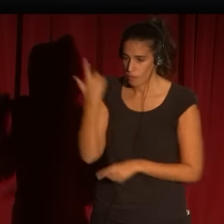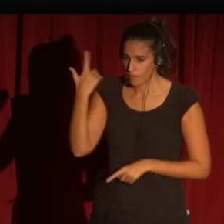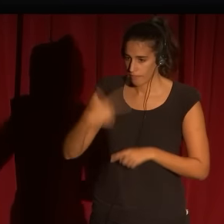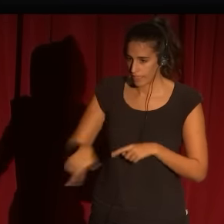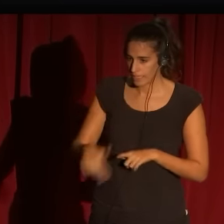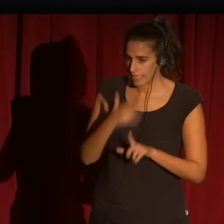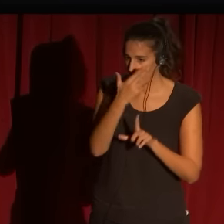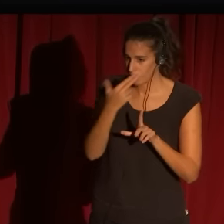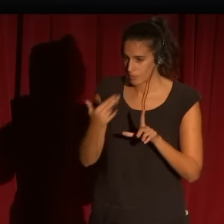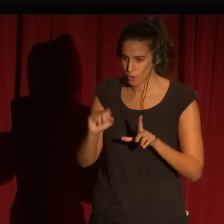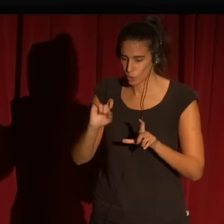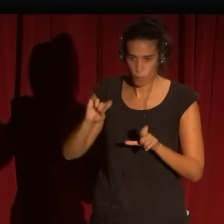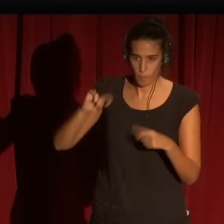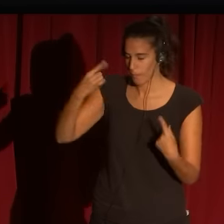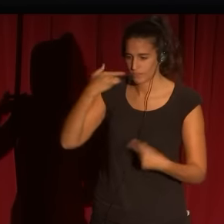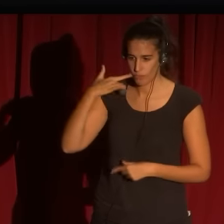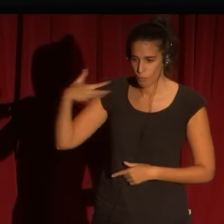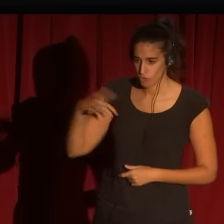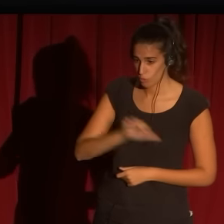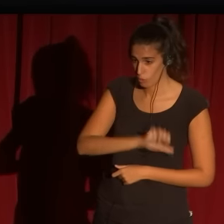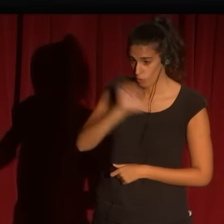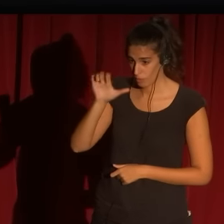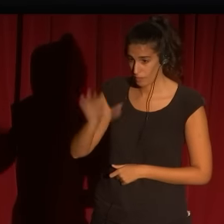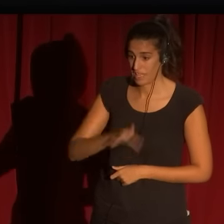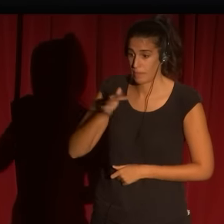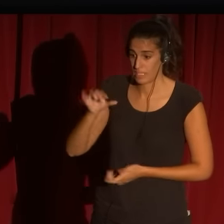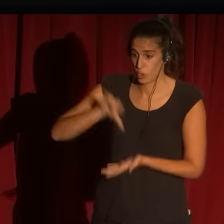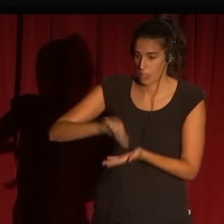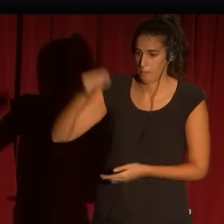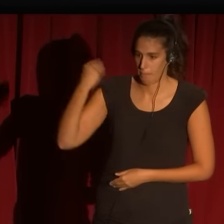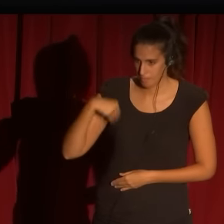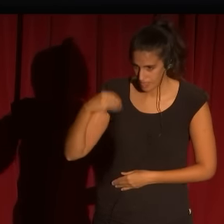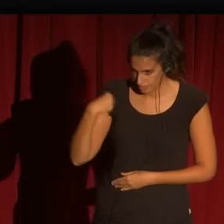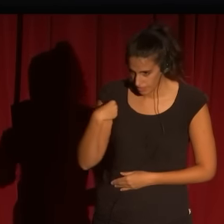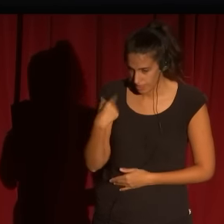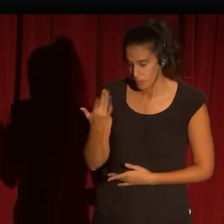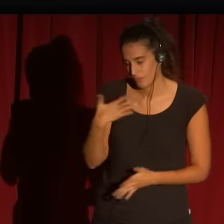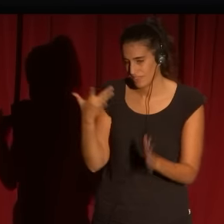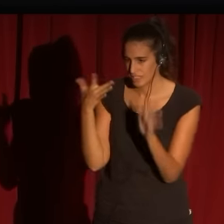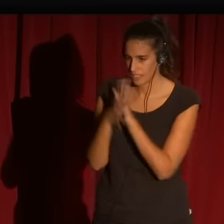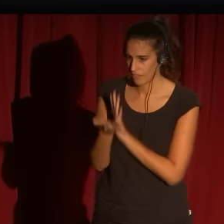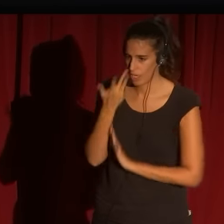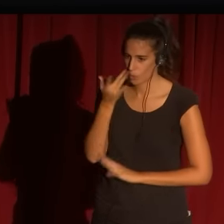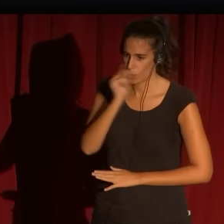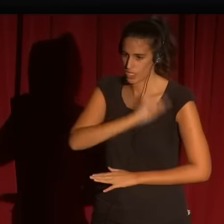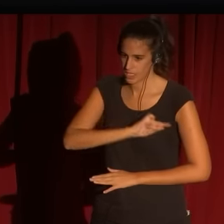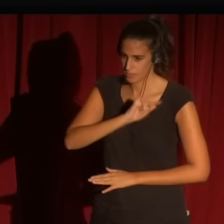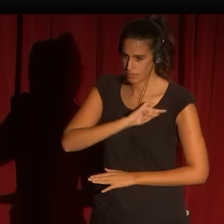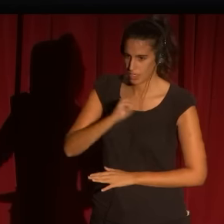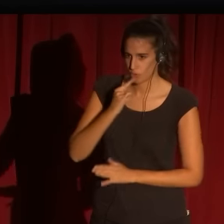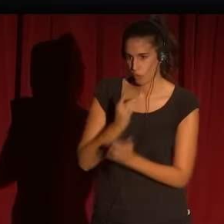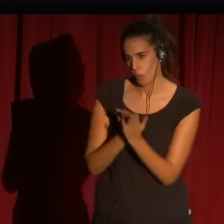al pintor más de más prestigio de Europa que además es de tu ciudad en esa ciudad pues implica un espíritu digamos que